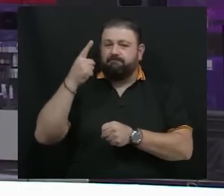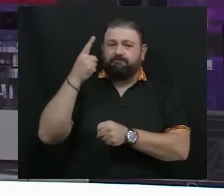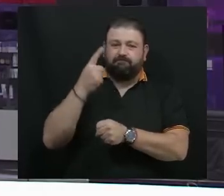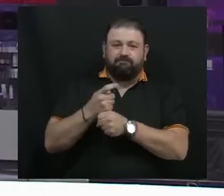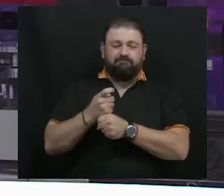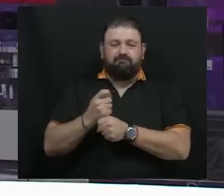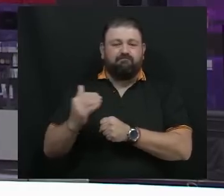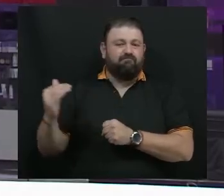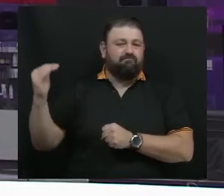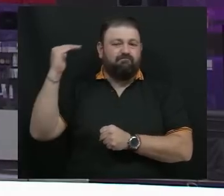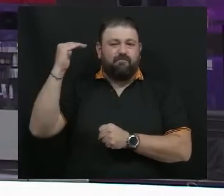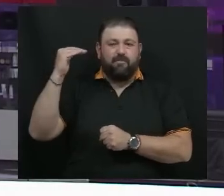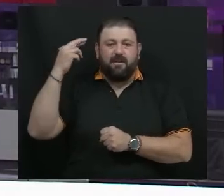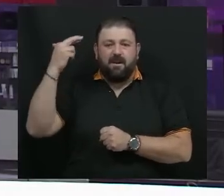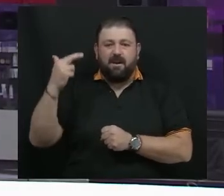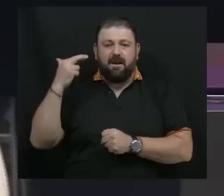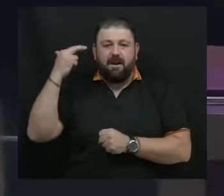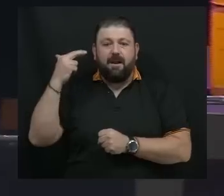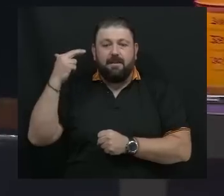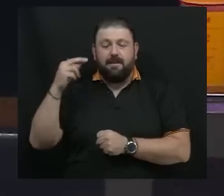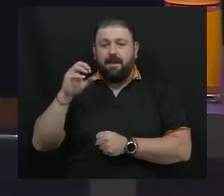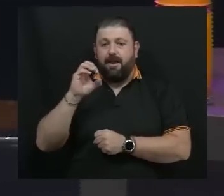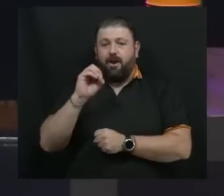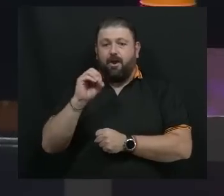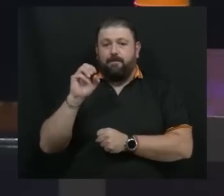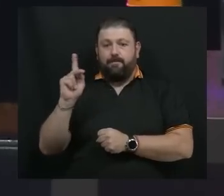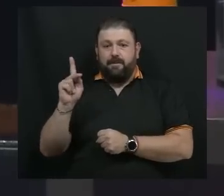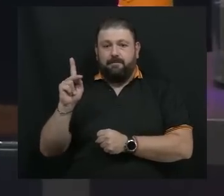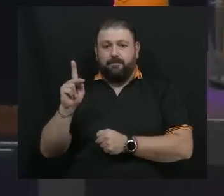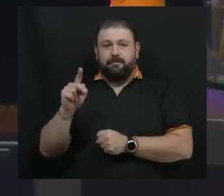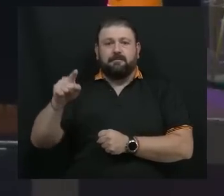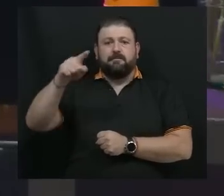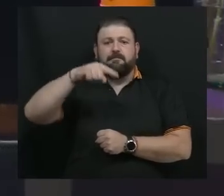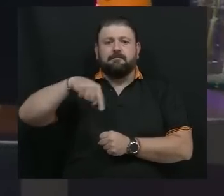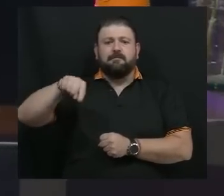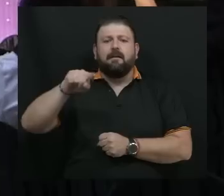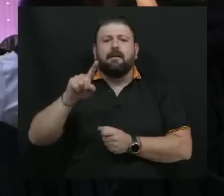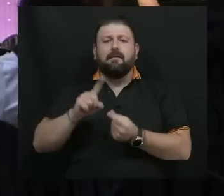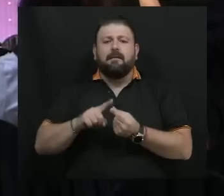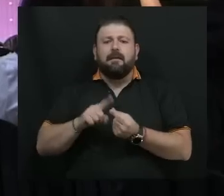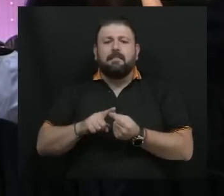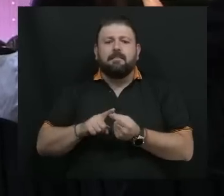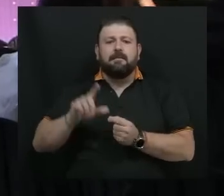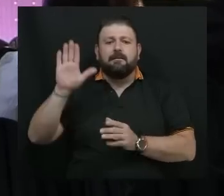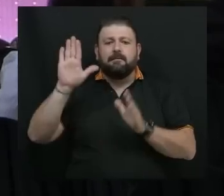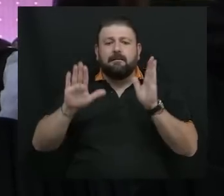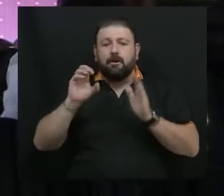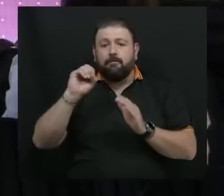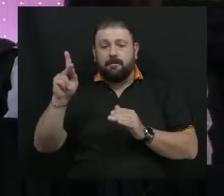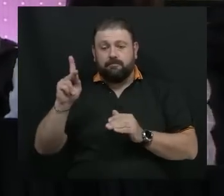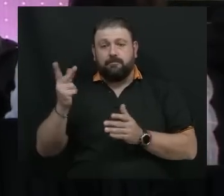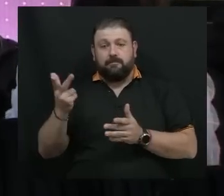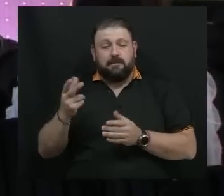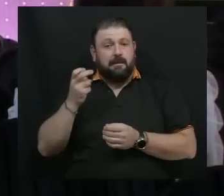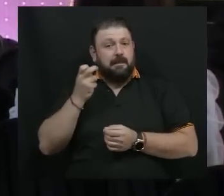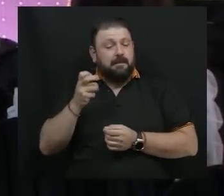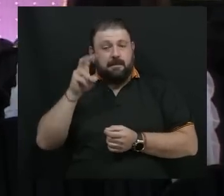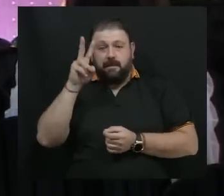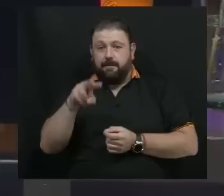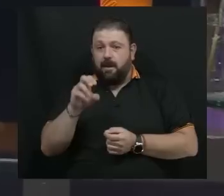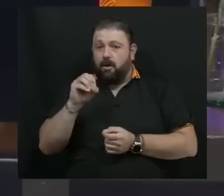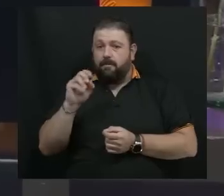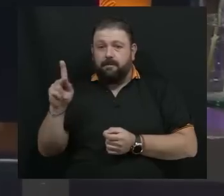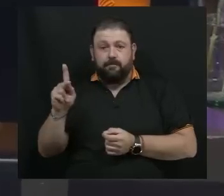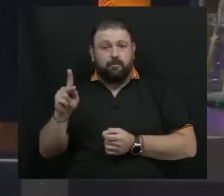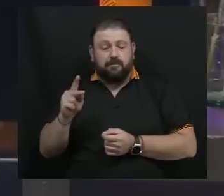El OmniPlus. ¿Están de acuerdo? ¿Quién toma OmniPlus todos los días? Miren, el OmniPlus no puede faltar en la casa.